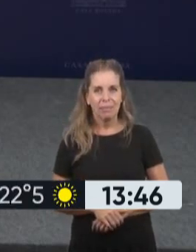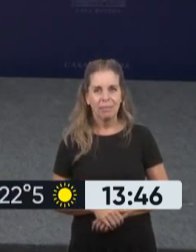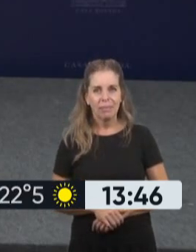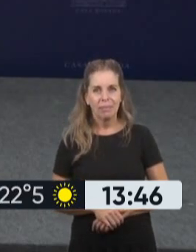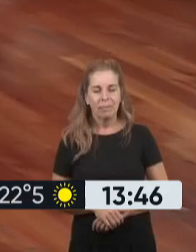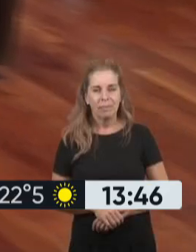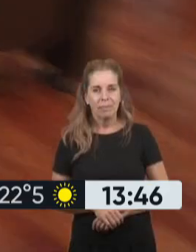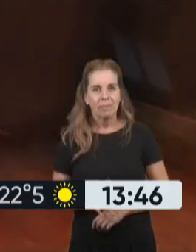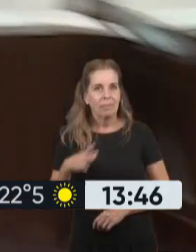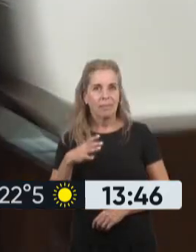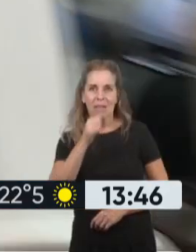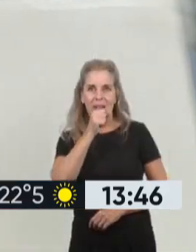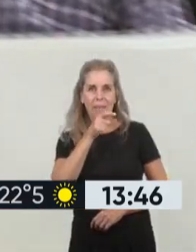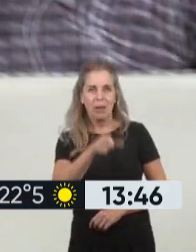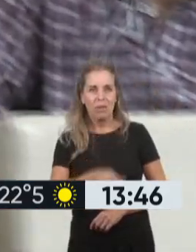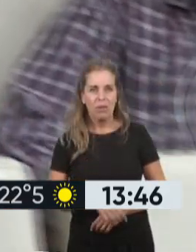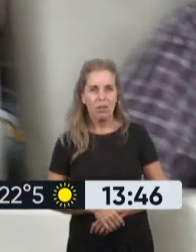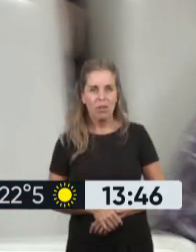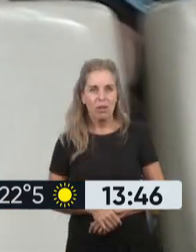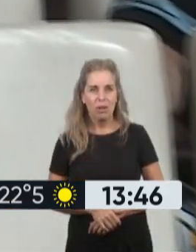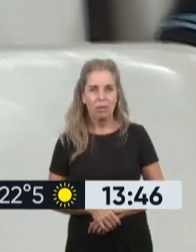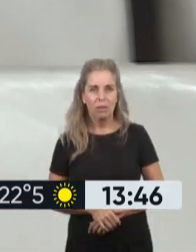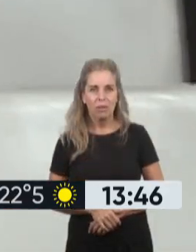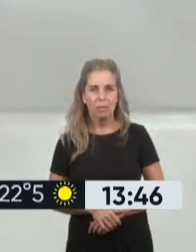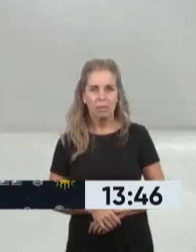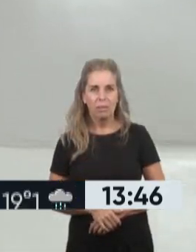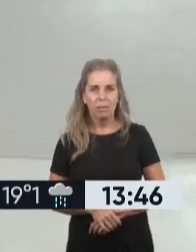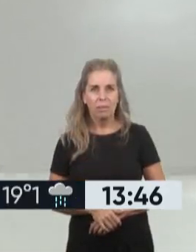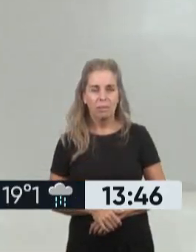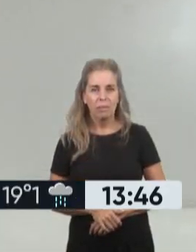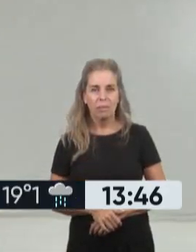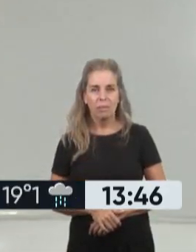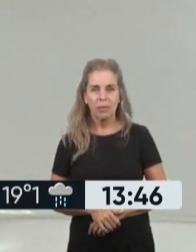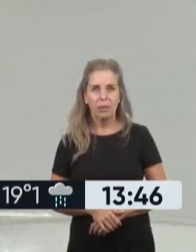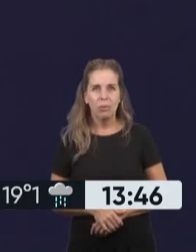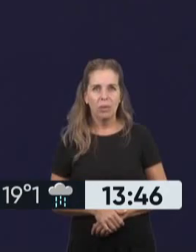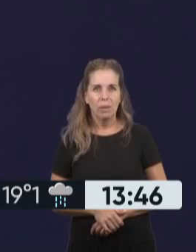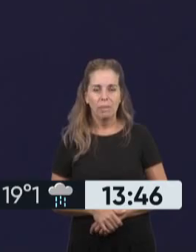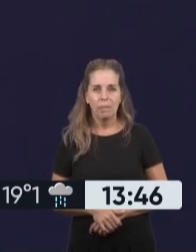Bueno, pero te doy